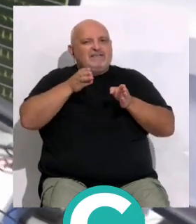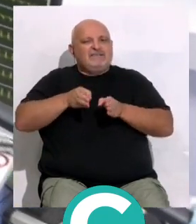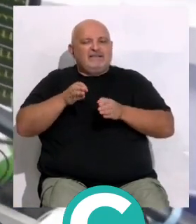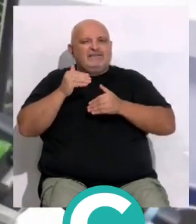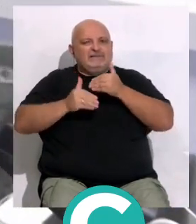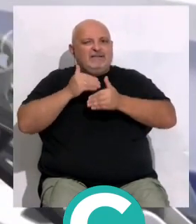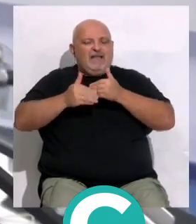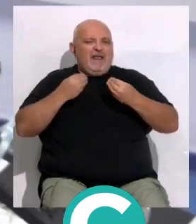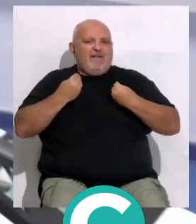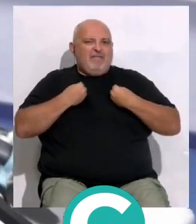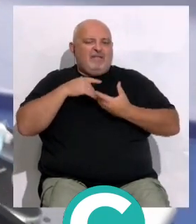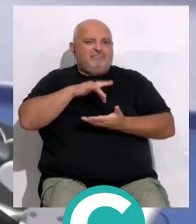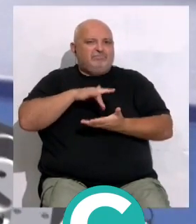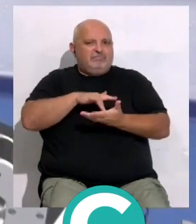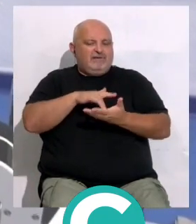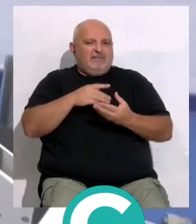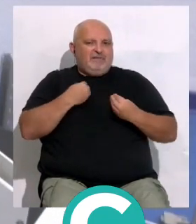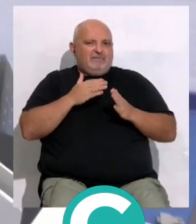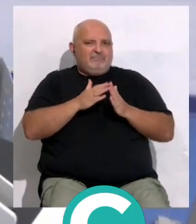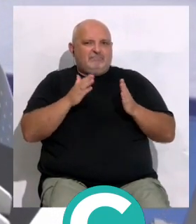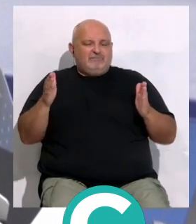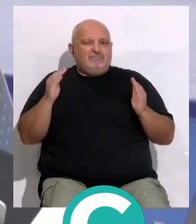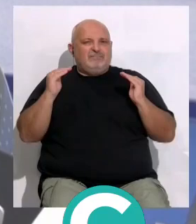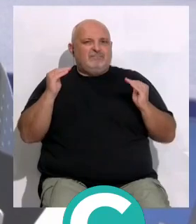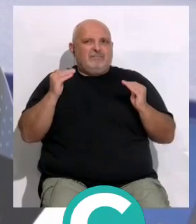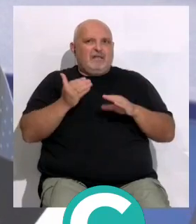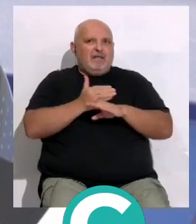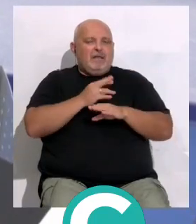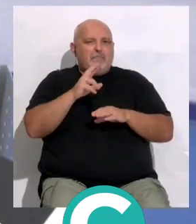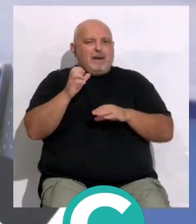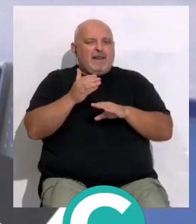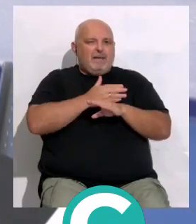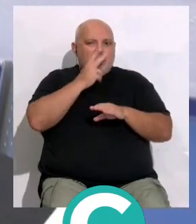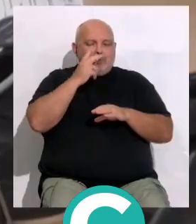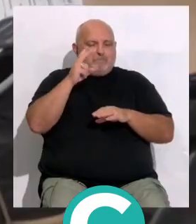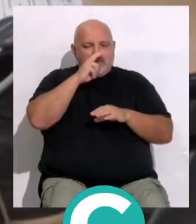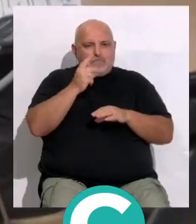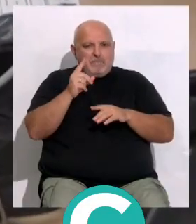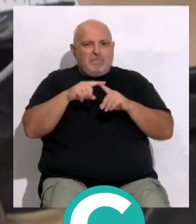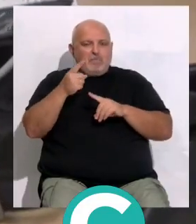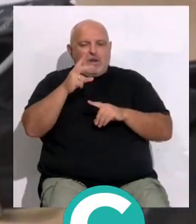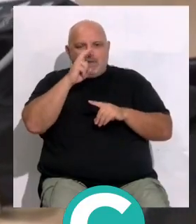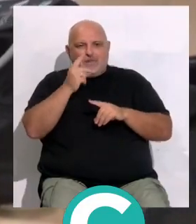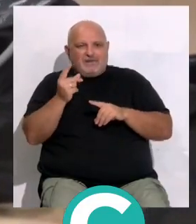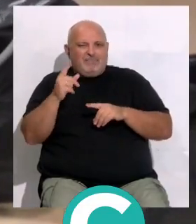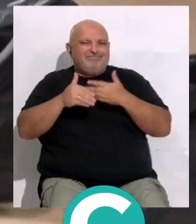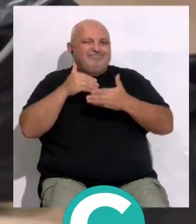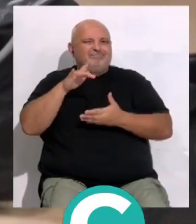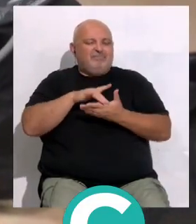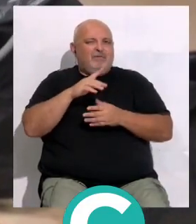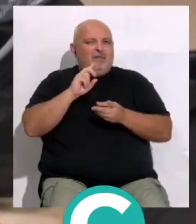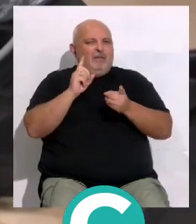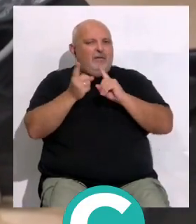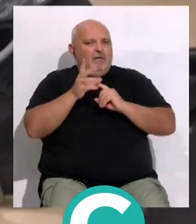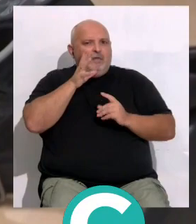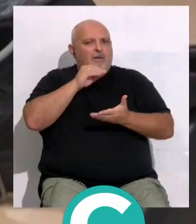lo largo de la vida que van sufriendo las mujeres, de, como comentábamos, de premenopausia, perimenopausia, posmenopausia, que ocurren estos cambios.